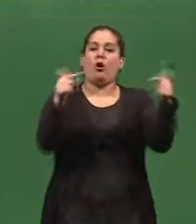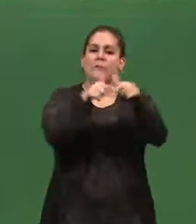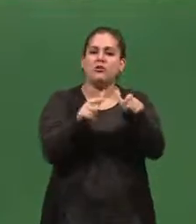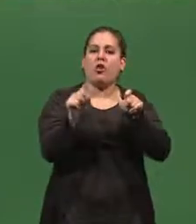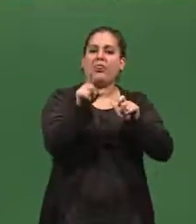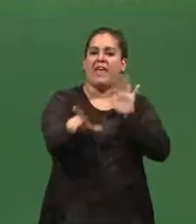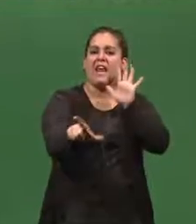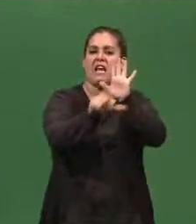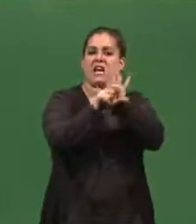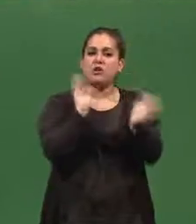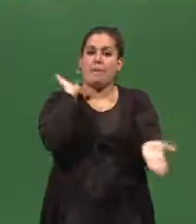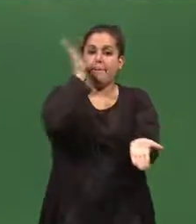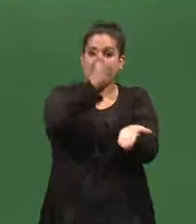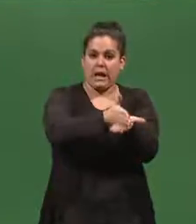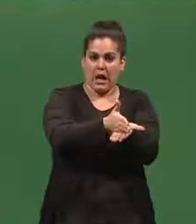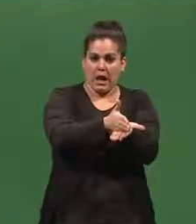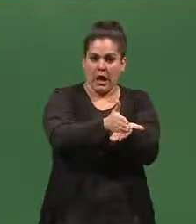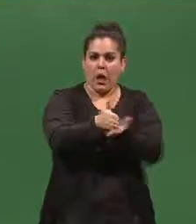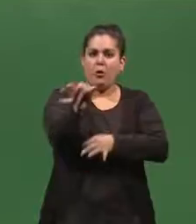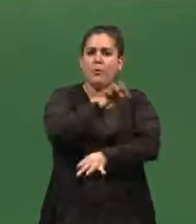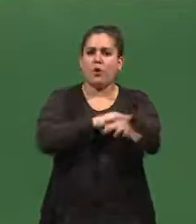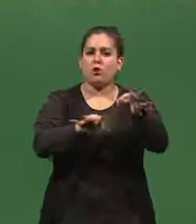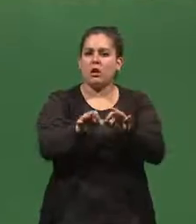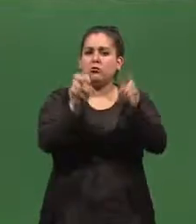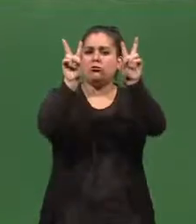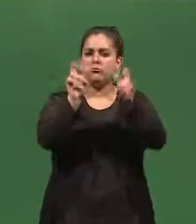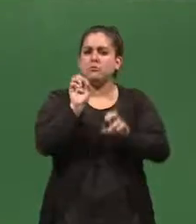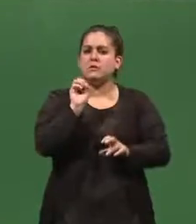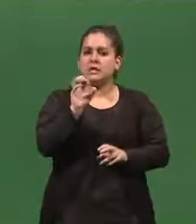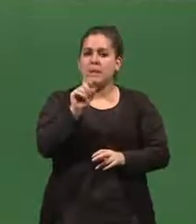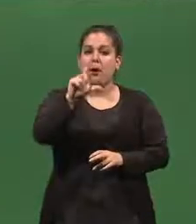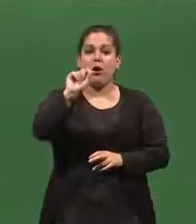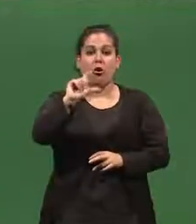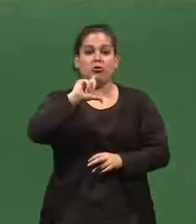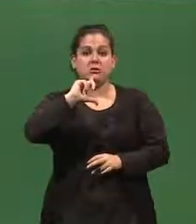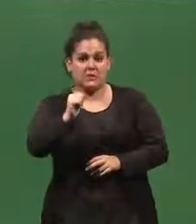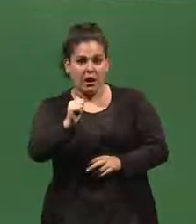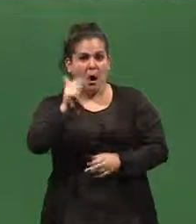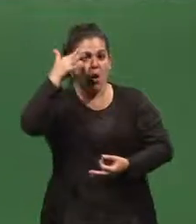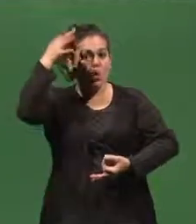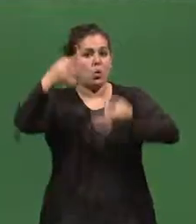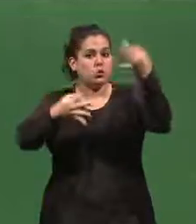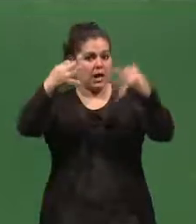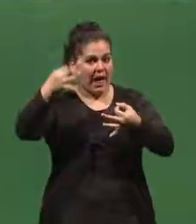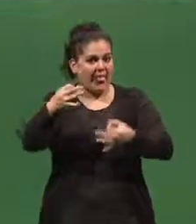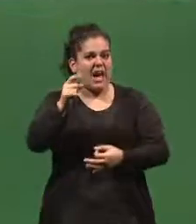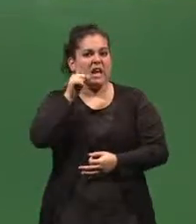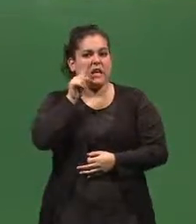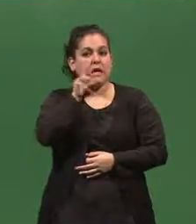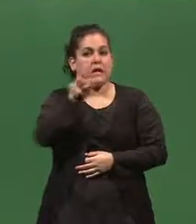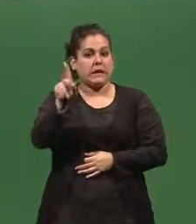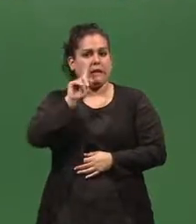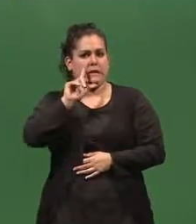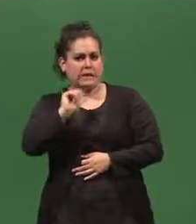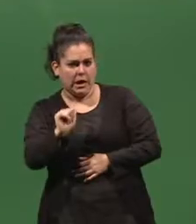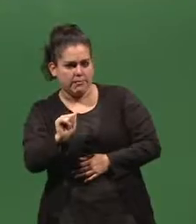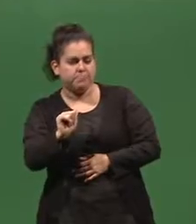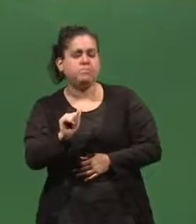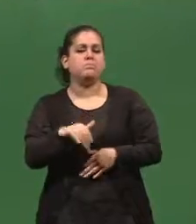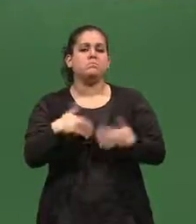Comisión de Legislación Penal con el proyecto Cosa Juzgada Irrita. Justamente para tratar este proyecto tenemos